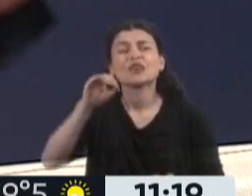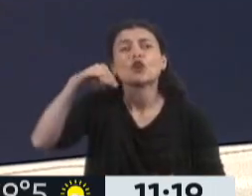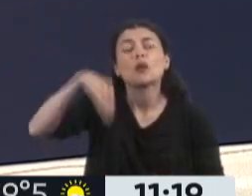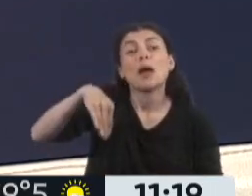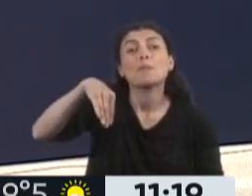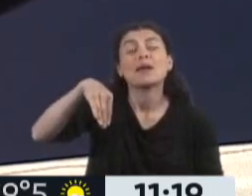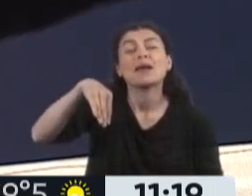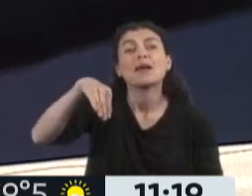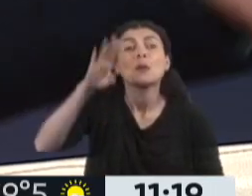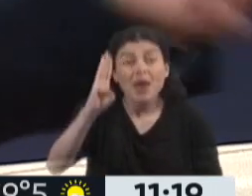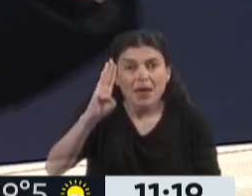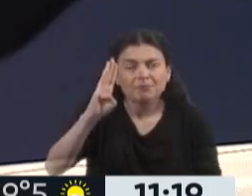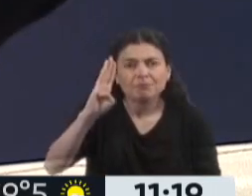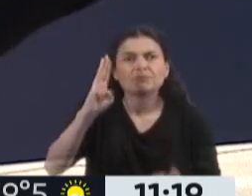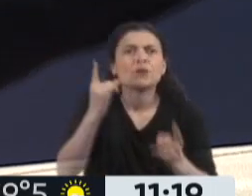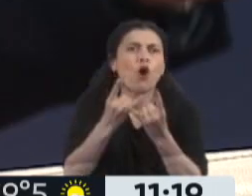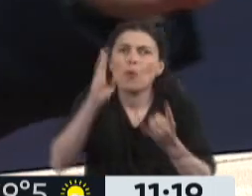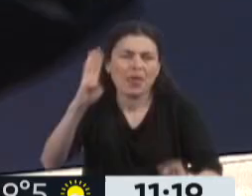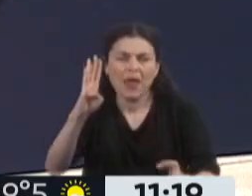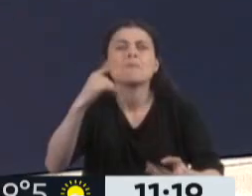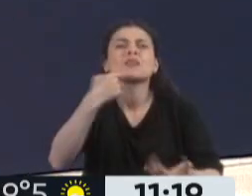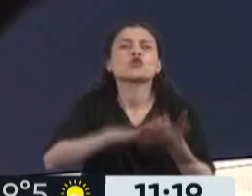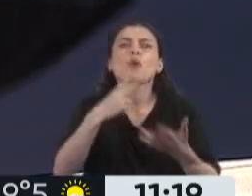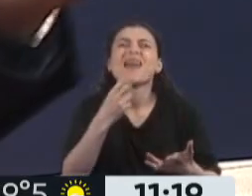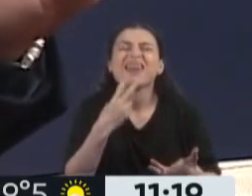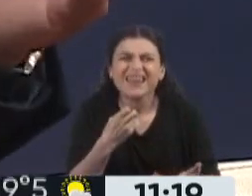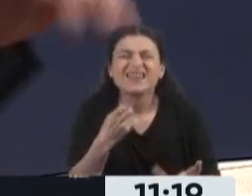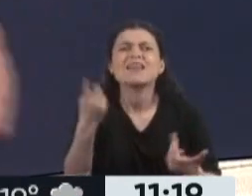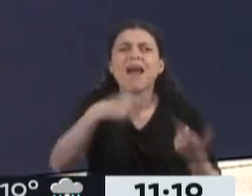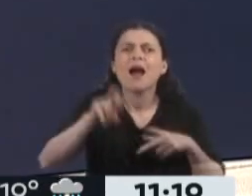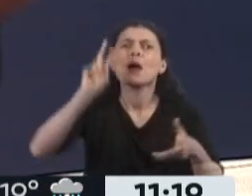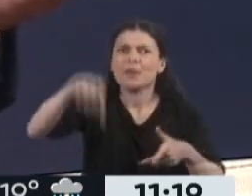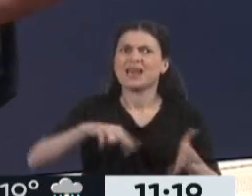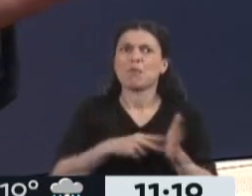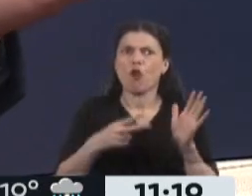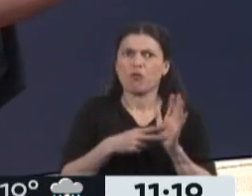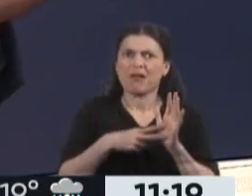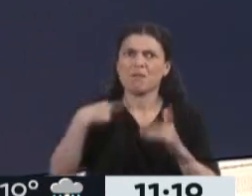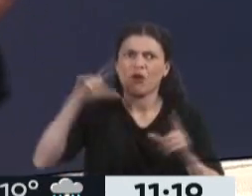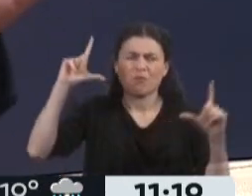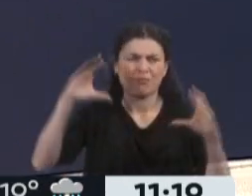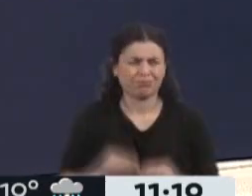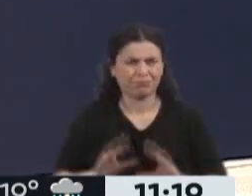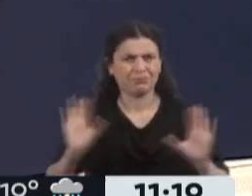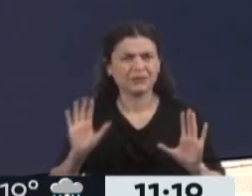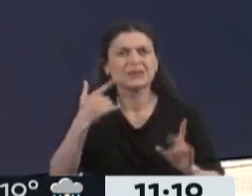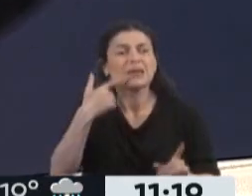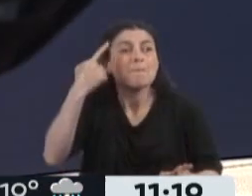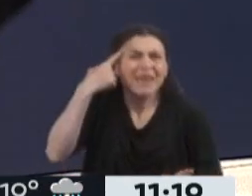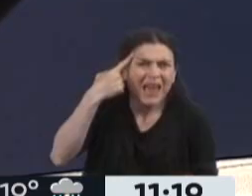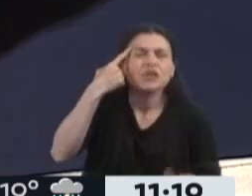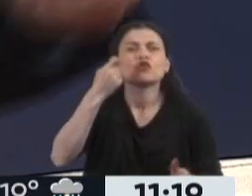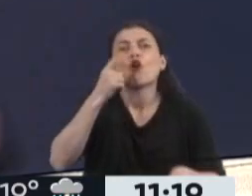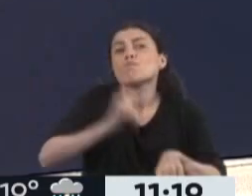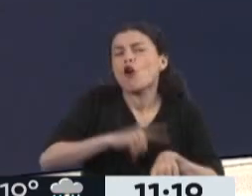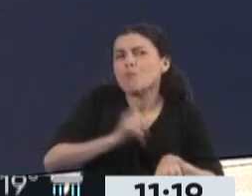países limítrofes que nos pueden enviar energía, por ahí no llega a cubrir lo que puede ser